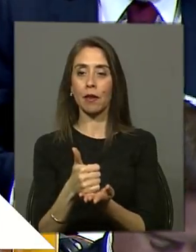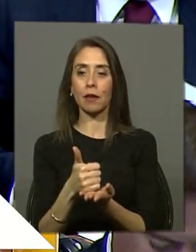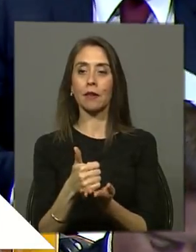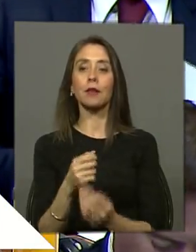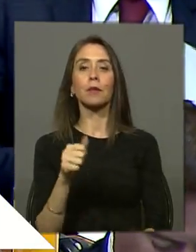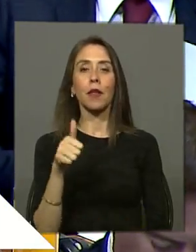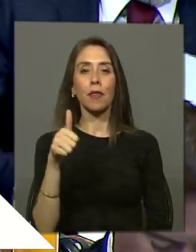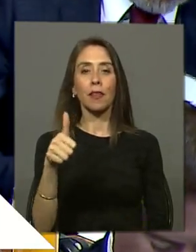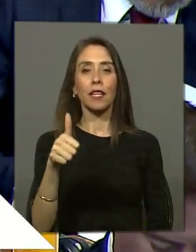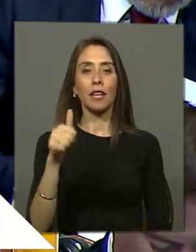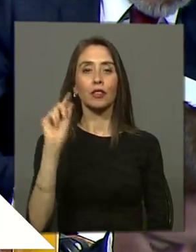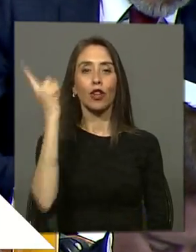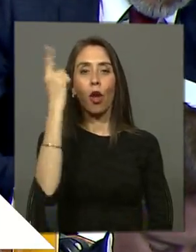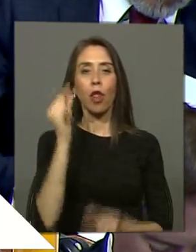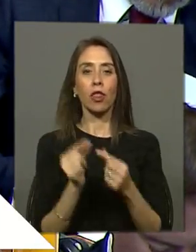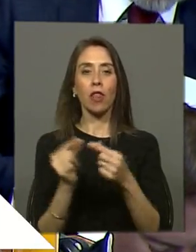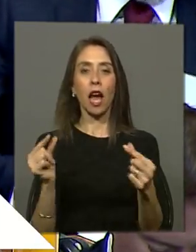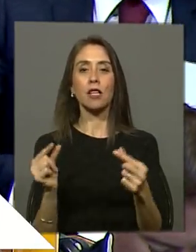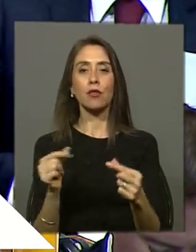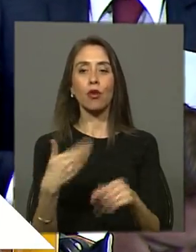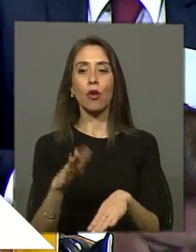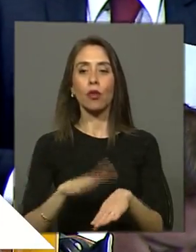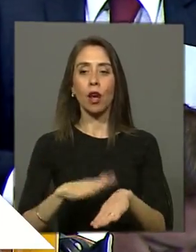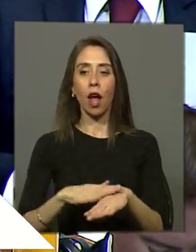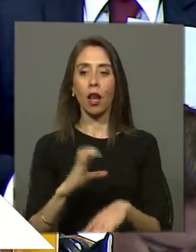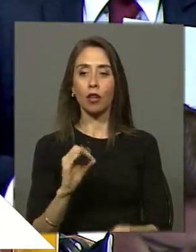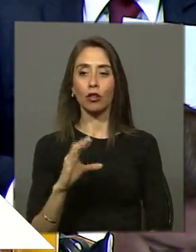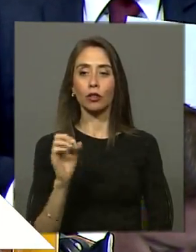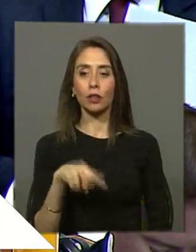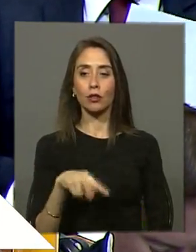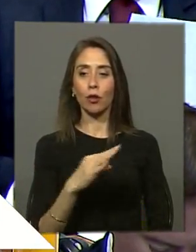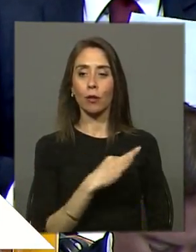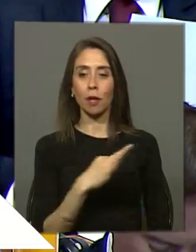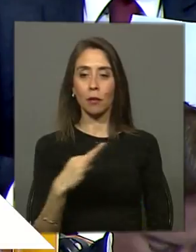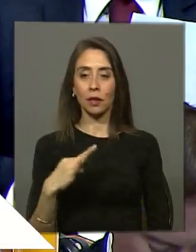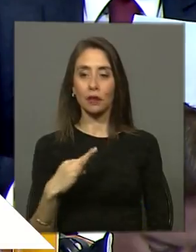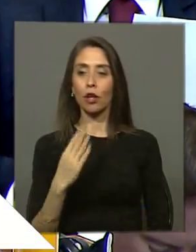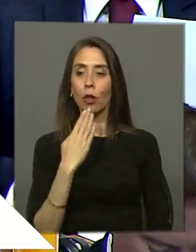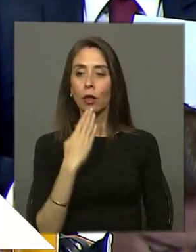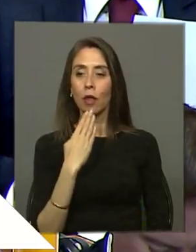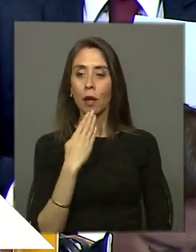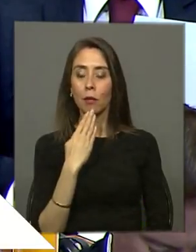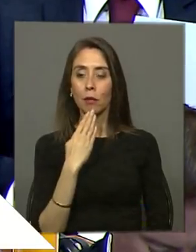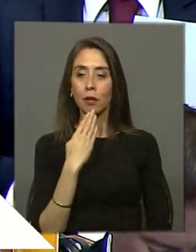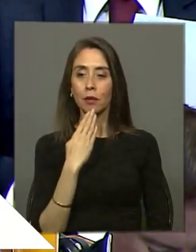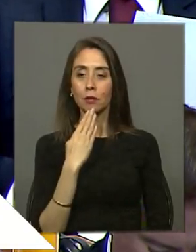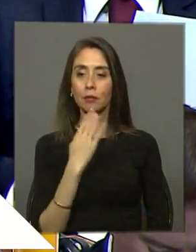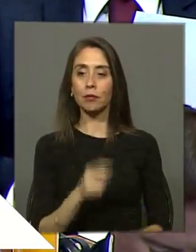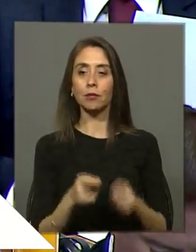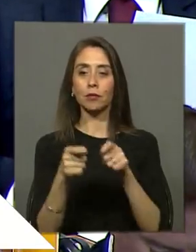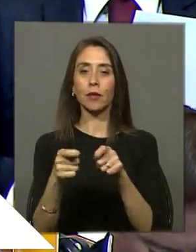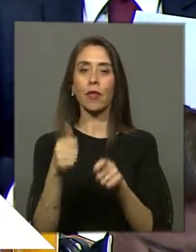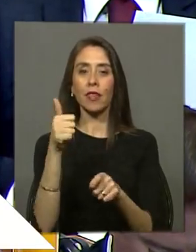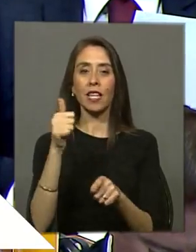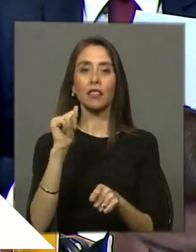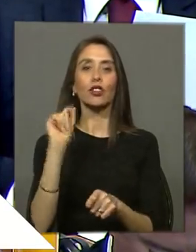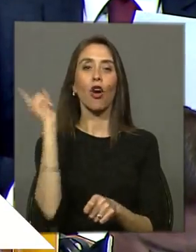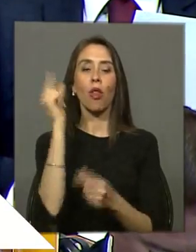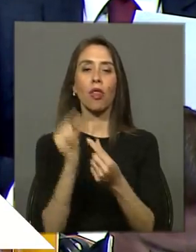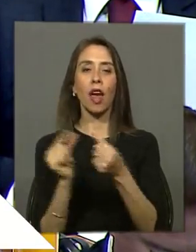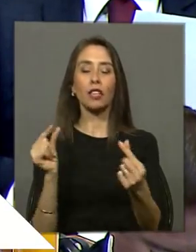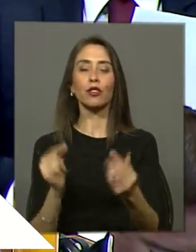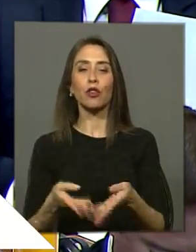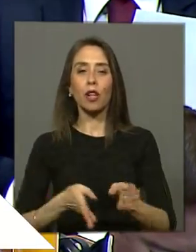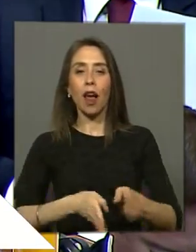la dirección nacional de concesiones de dicho ministerio también obviamente a la dirección nacional de vialidad con